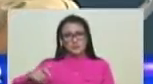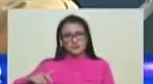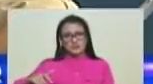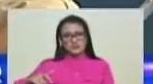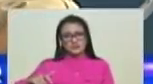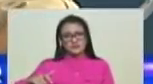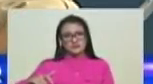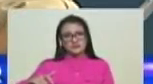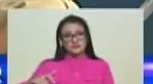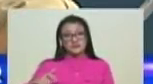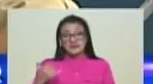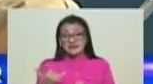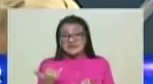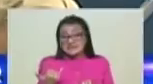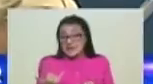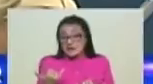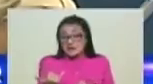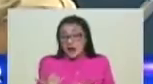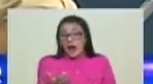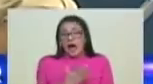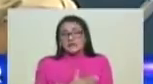pidiendo adelanto de elecciones ya.